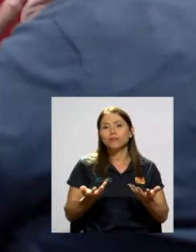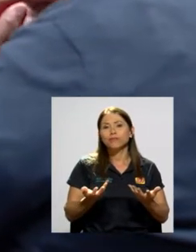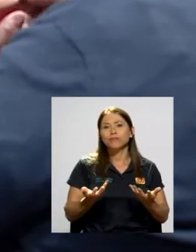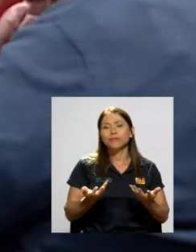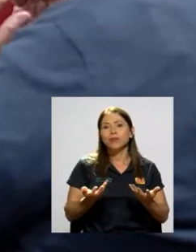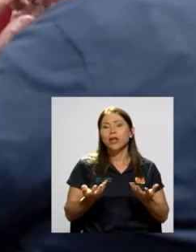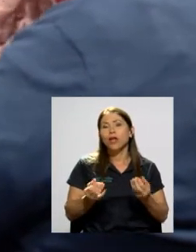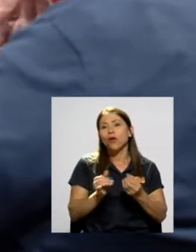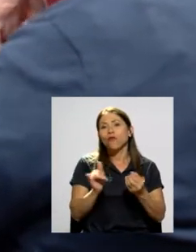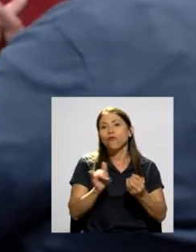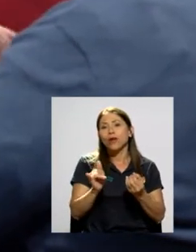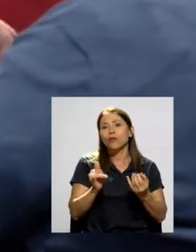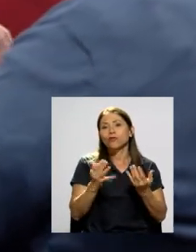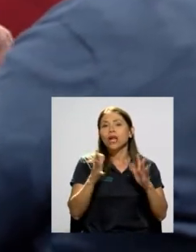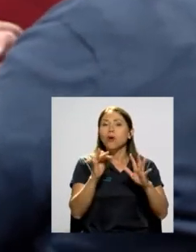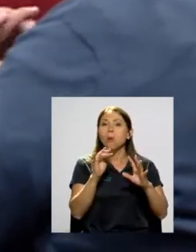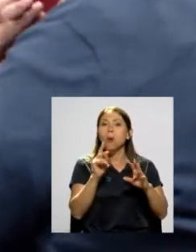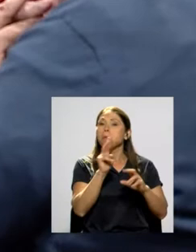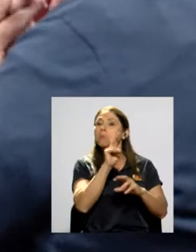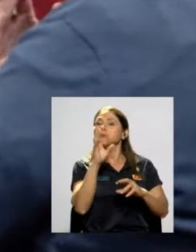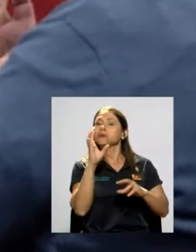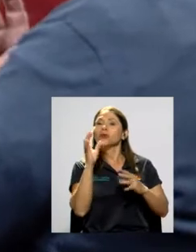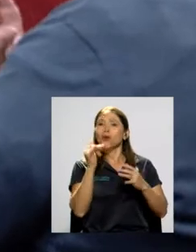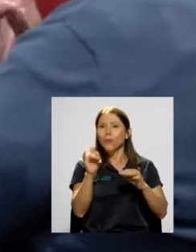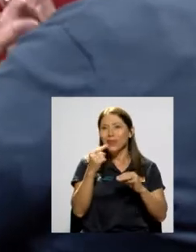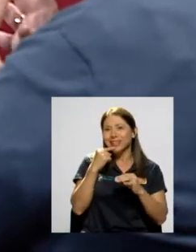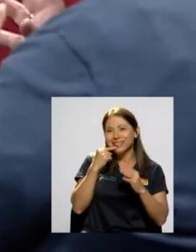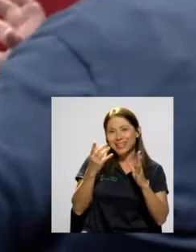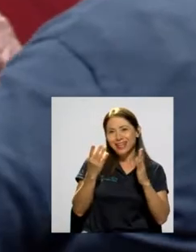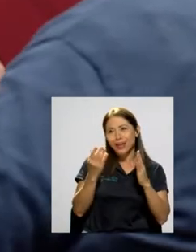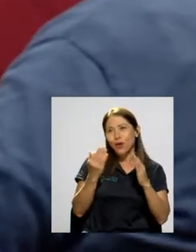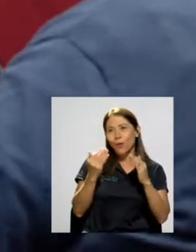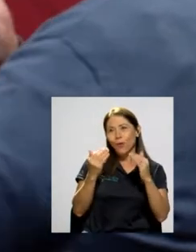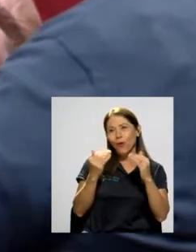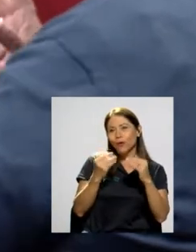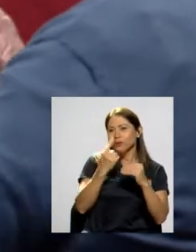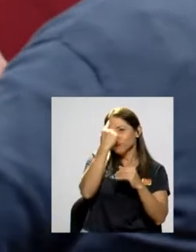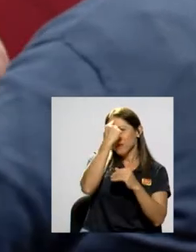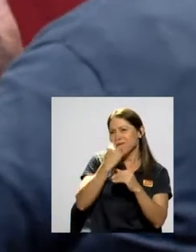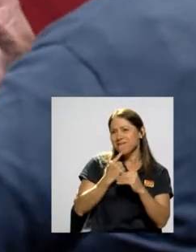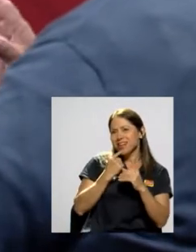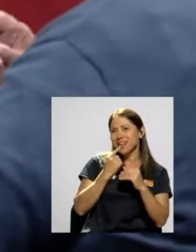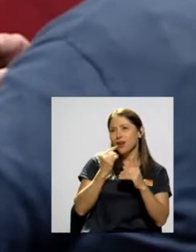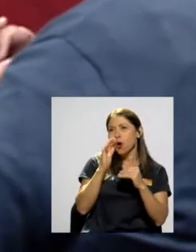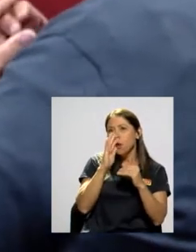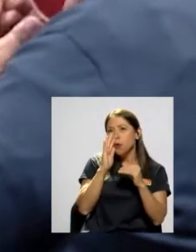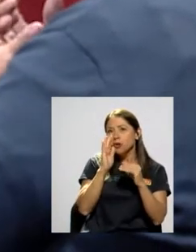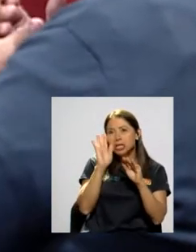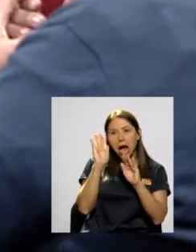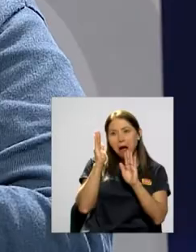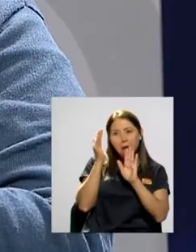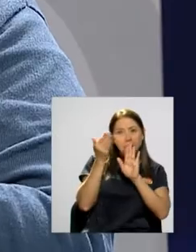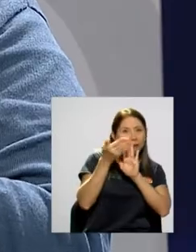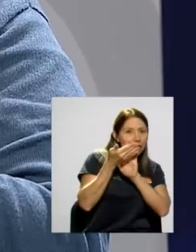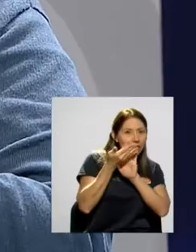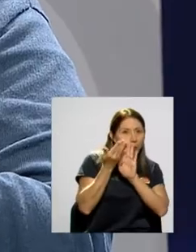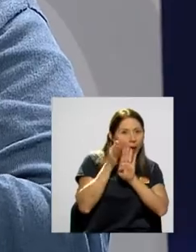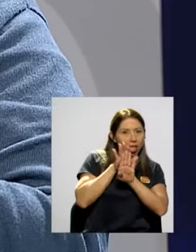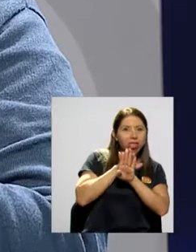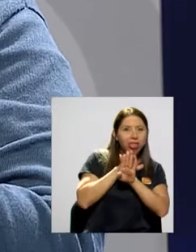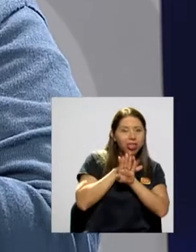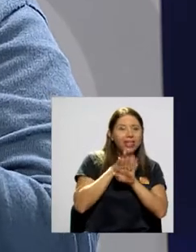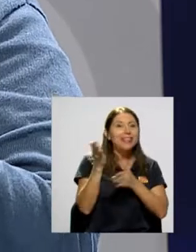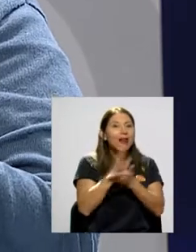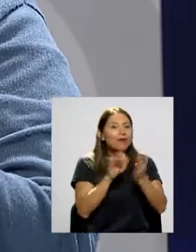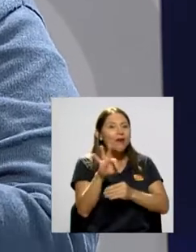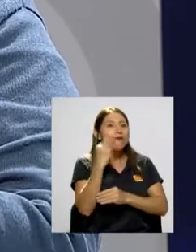fueron bajadas de perfil, si me permite, uh-huh, el término. Es decir, de alguna forma estamos asistiendo a nuevas